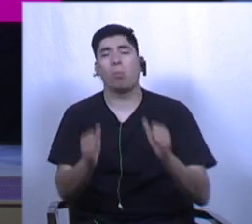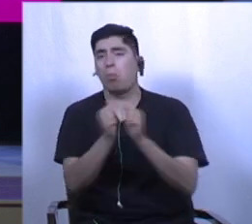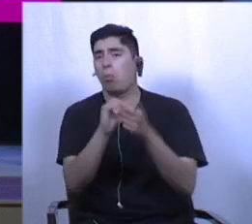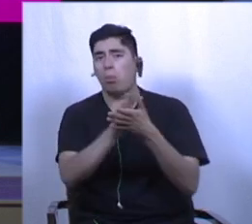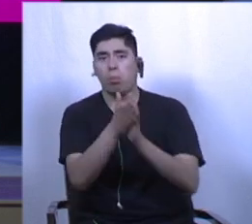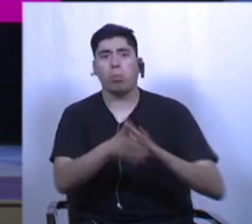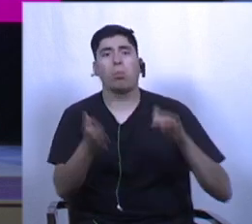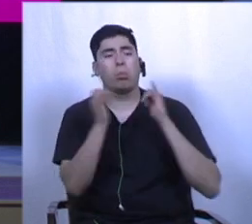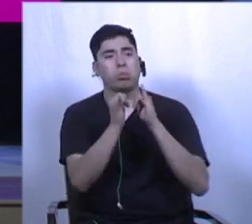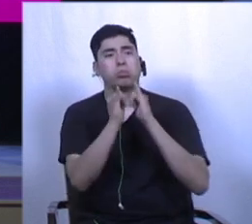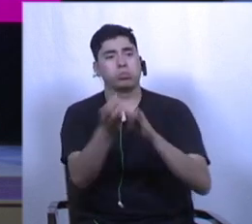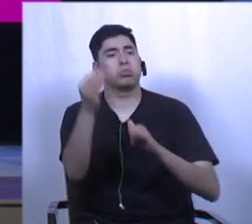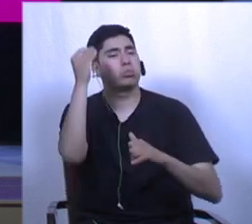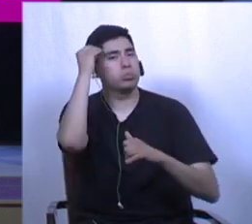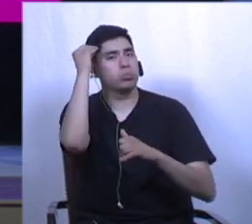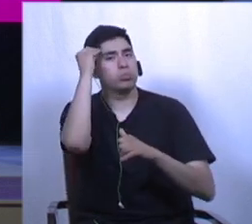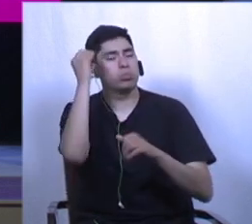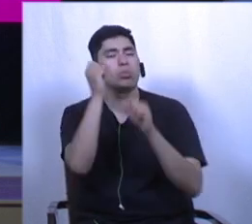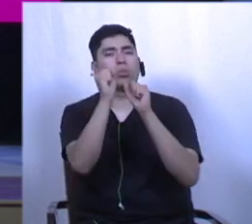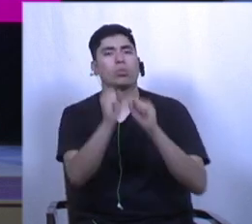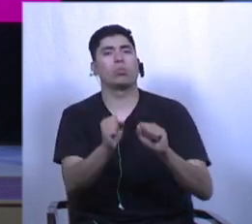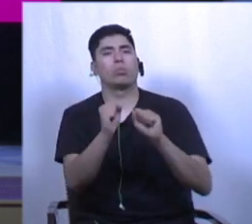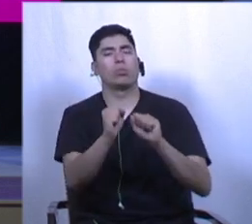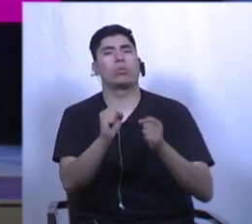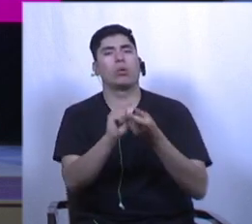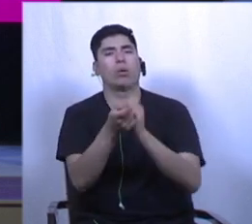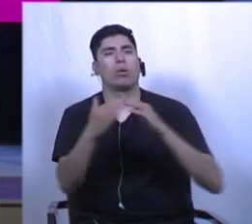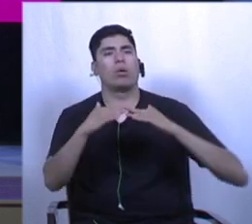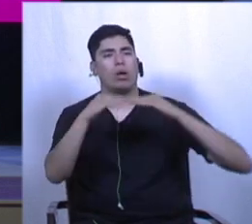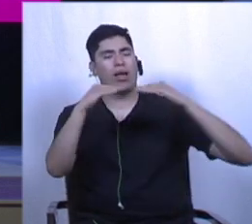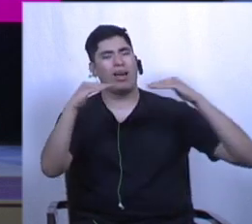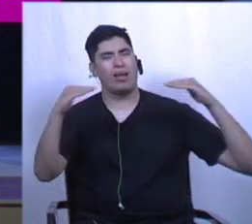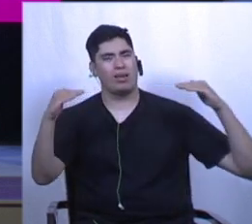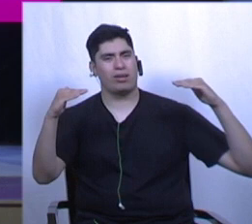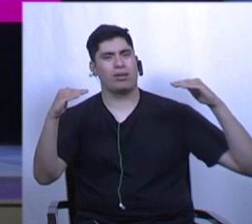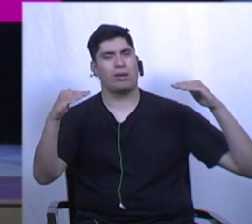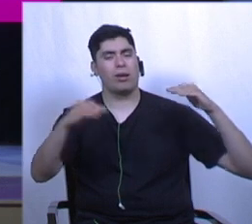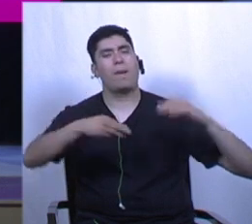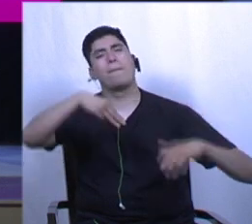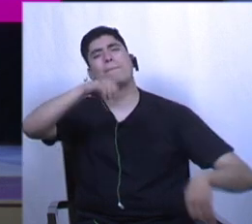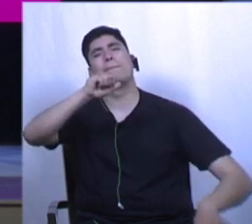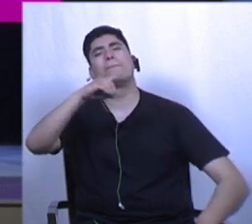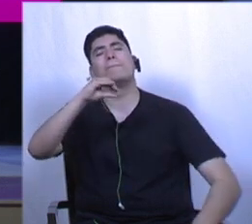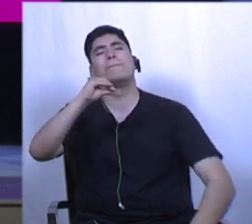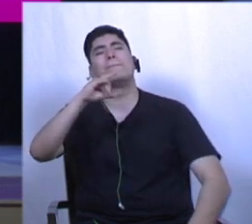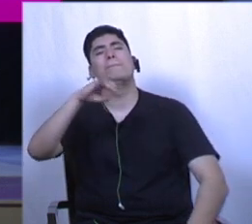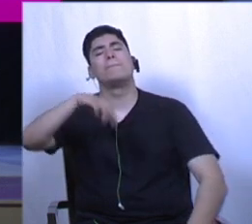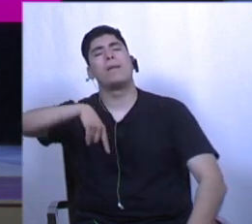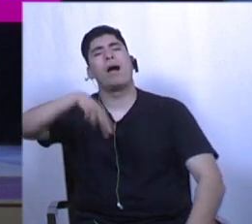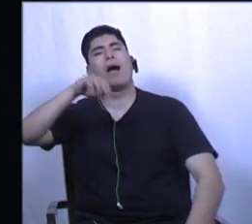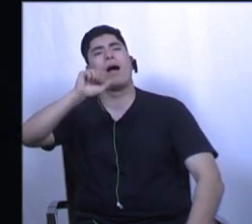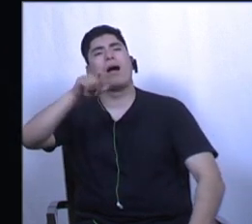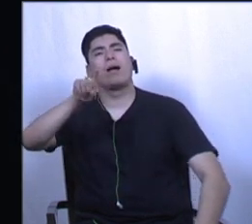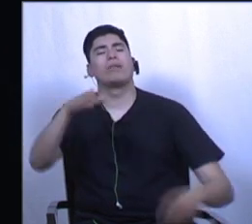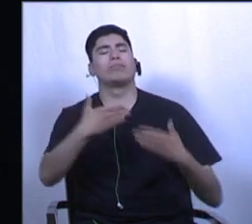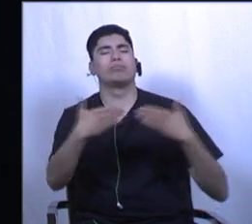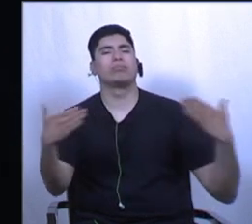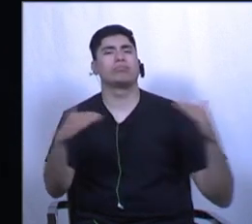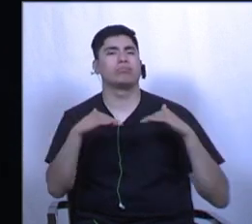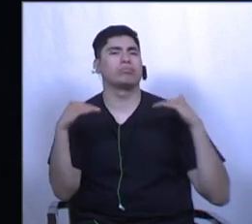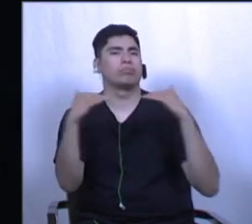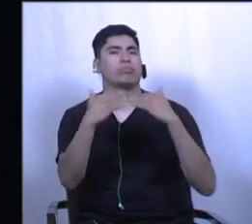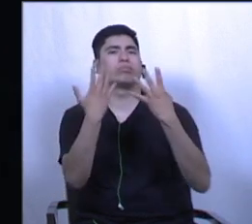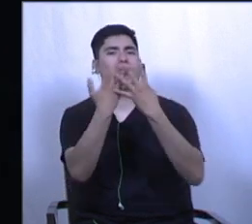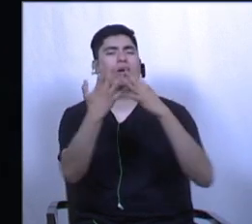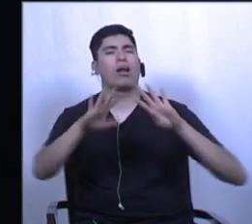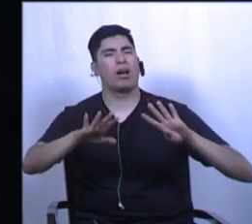esta información, podemos hoy en día utilizar el alineamiento mediante máquinas y utilizando